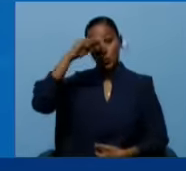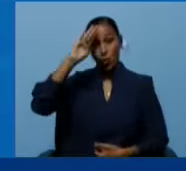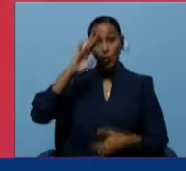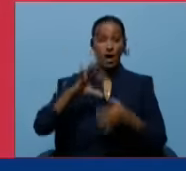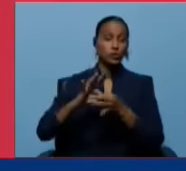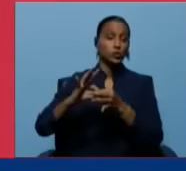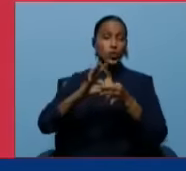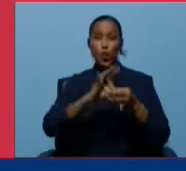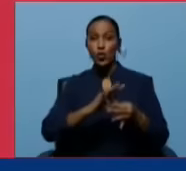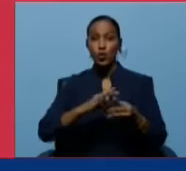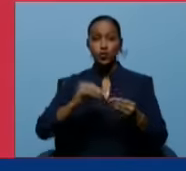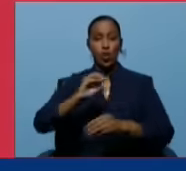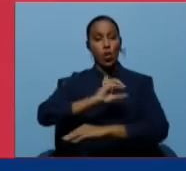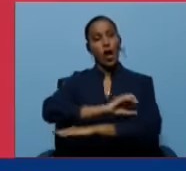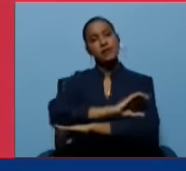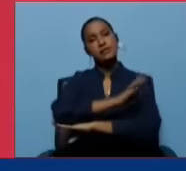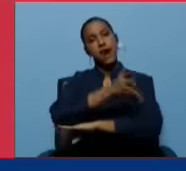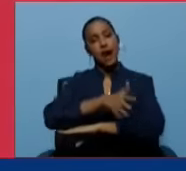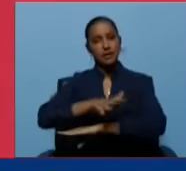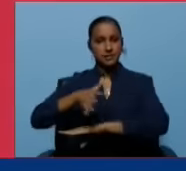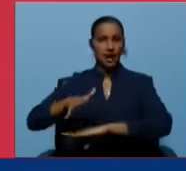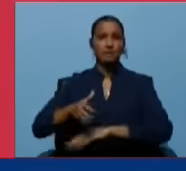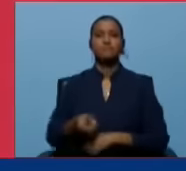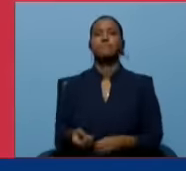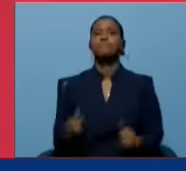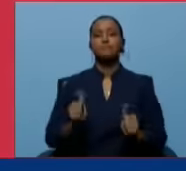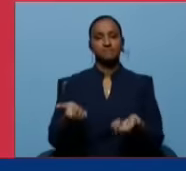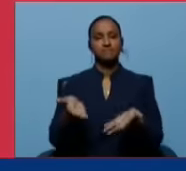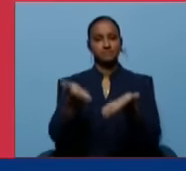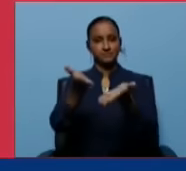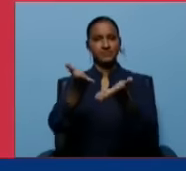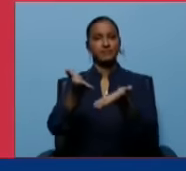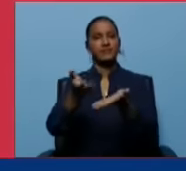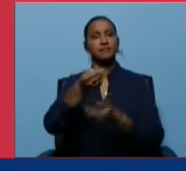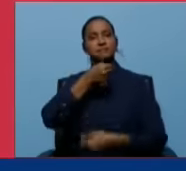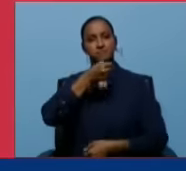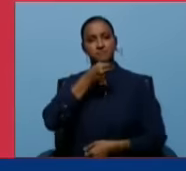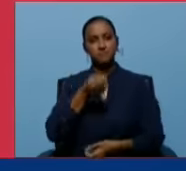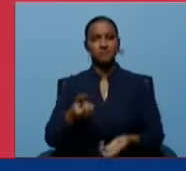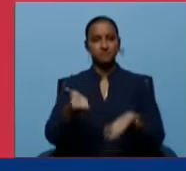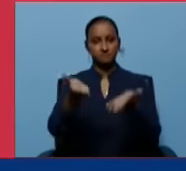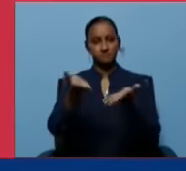Mario Díaz-Canel Bermúdez. Adelante, bienvenido.